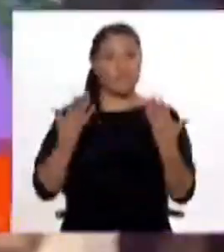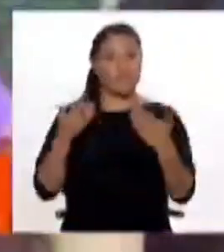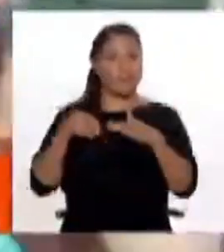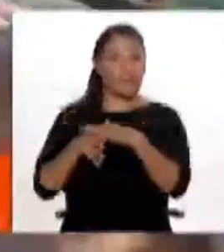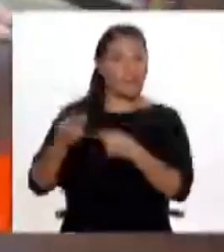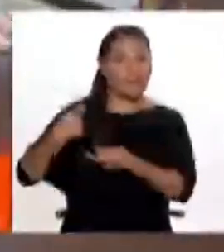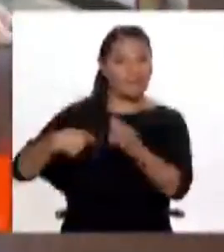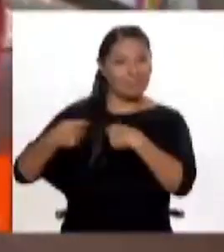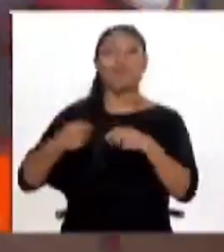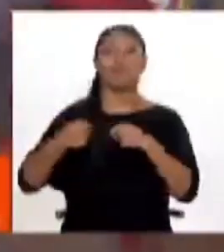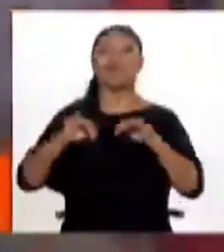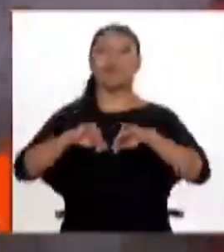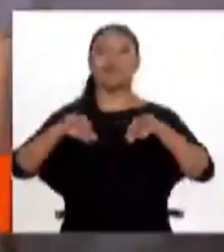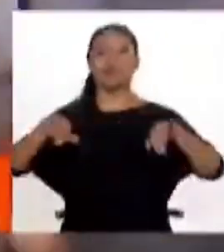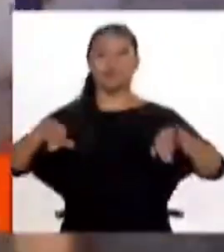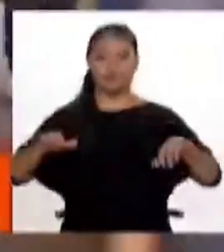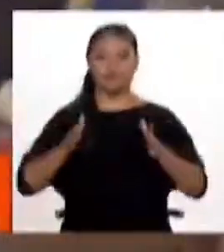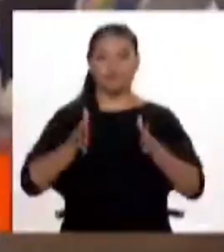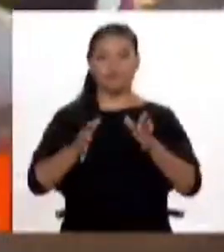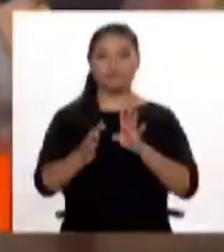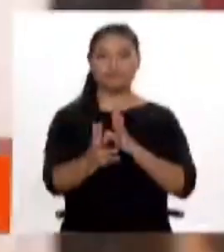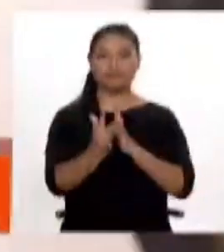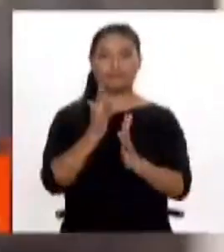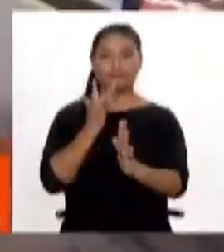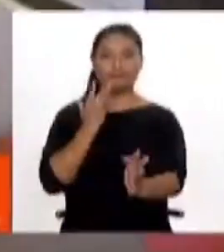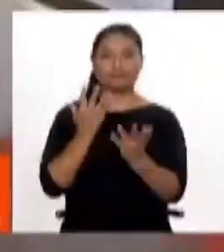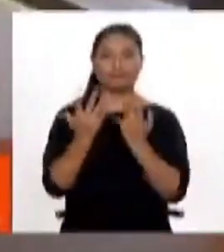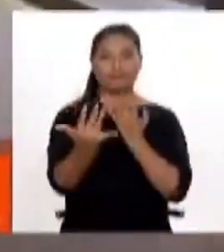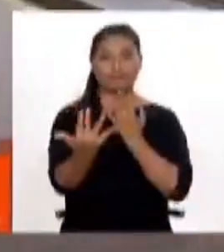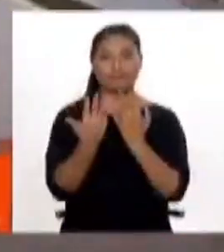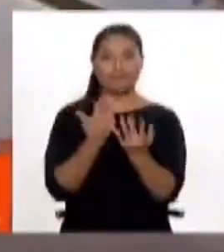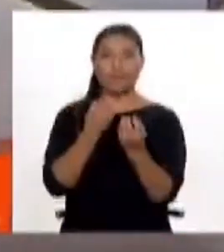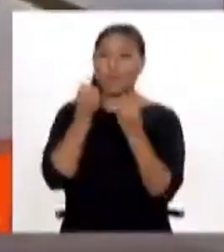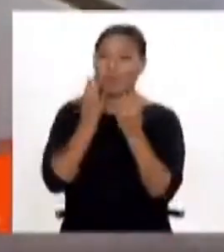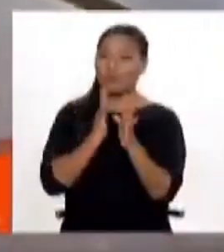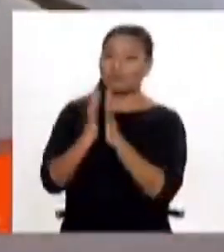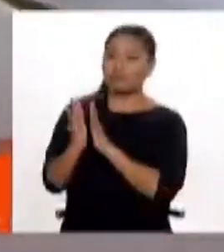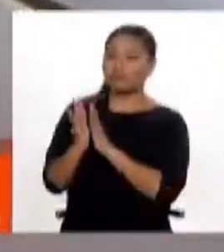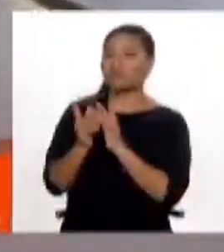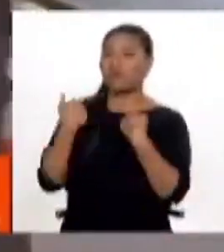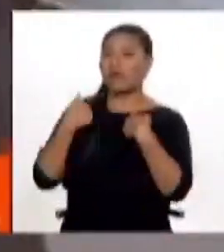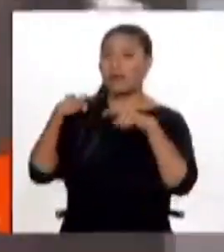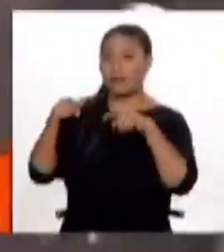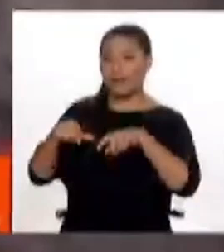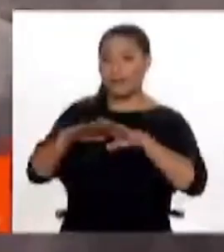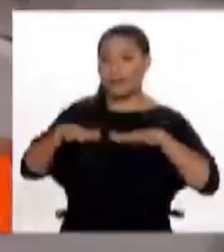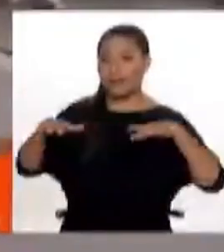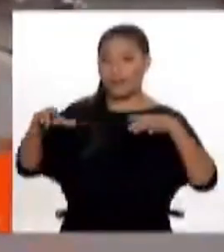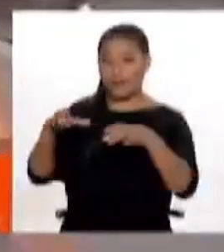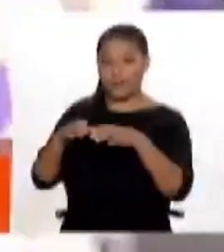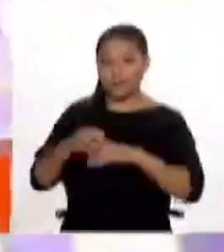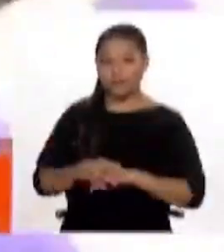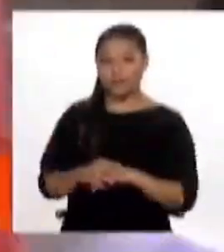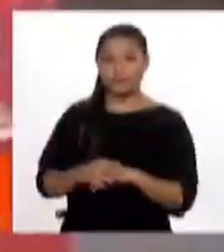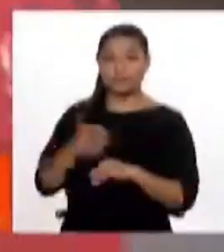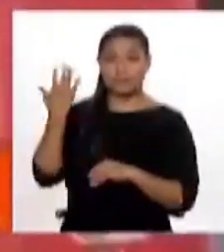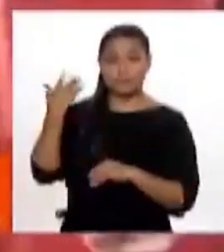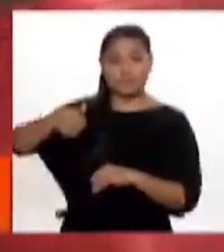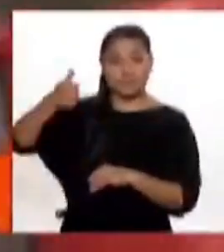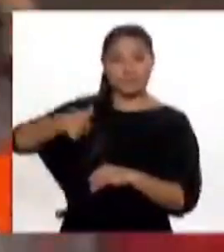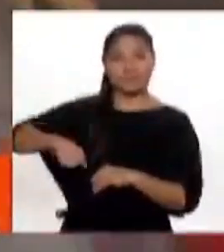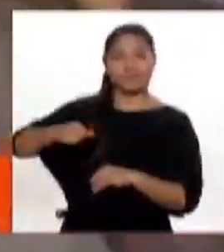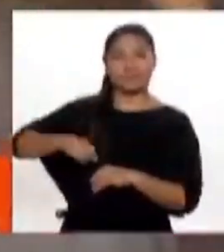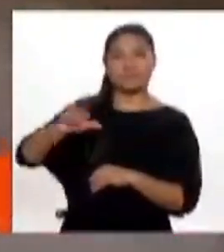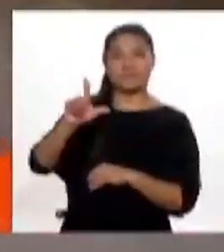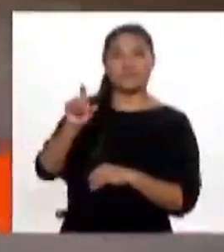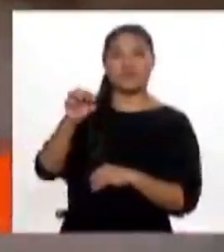nuevamente a las principales vías cercanas al Emporio Comercial de Mesa Redonda. Ya el alcalde Rafael López